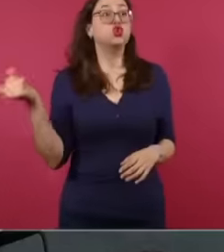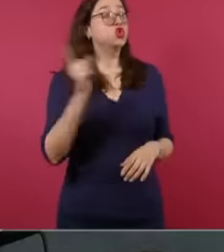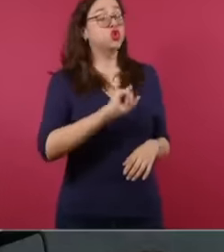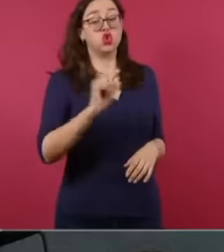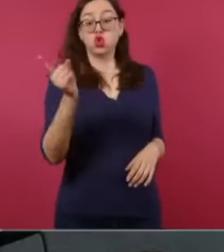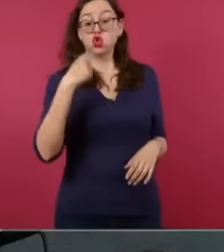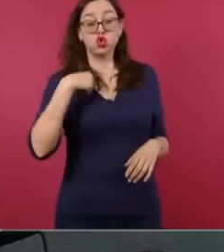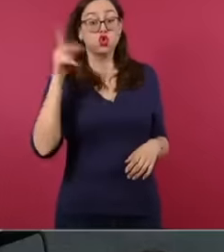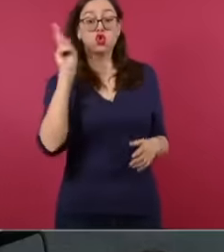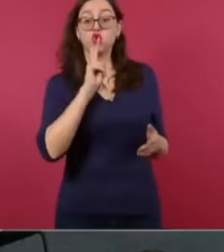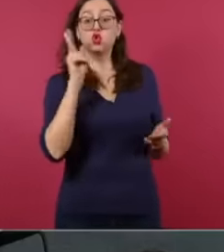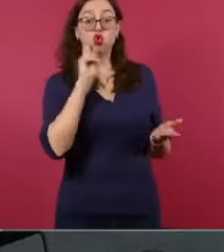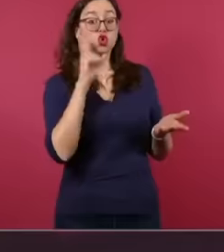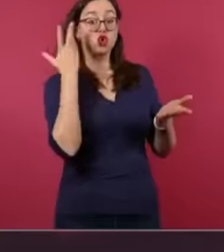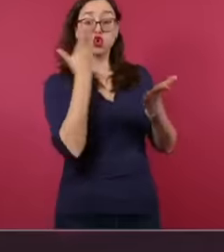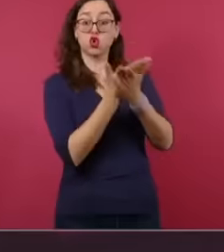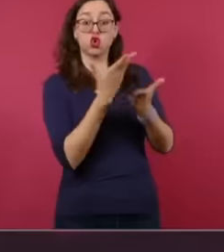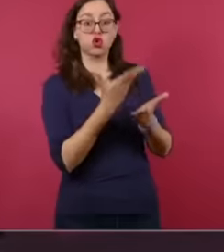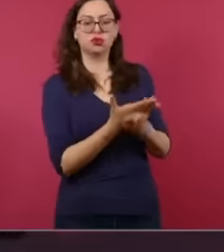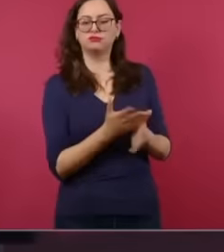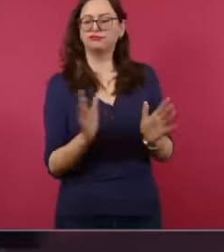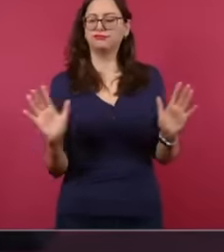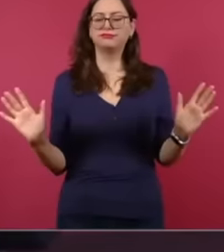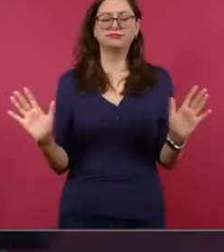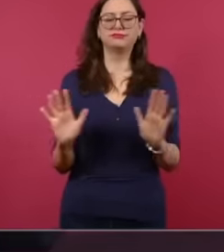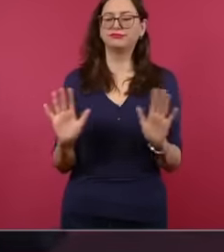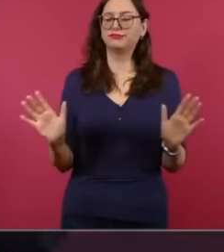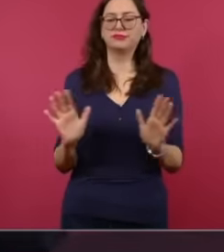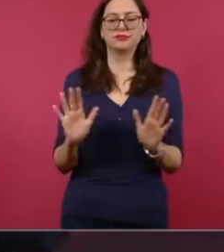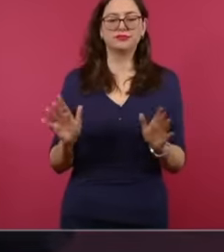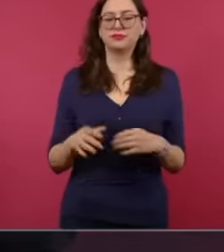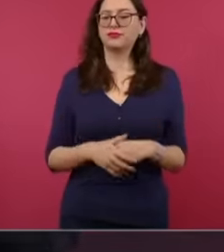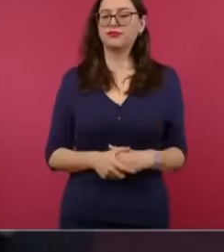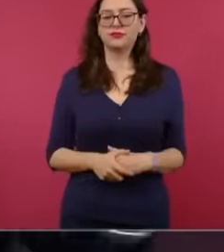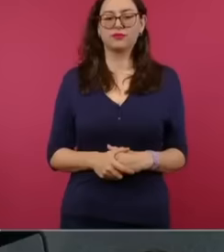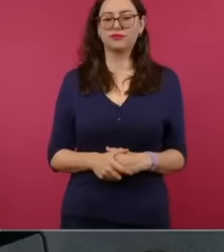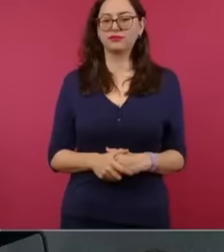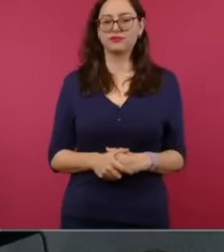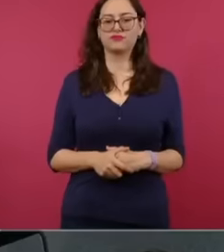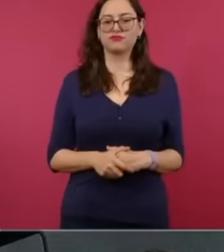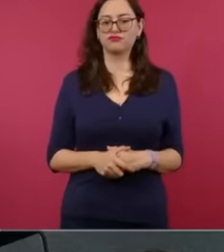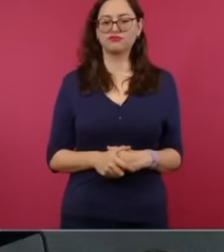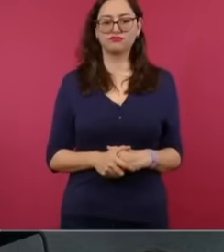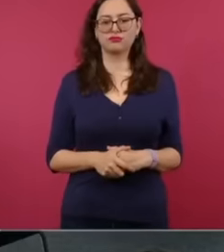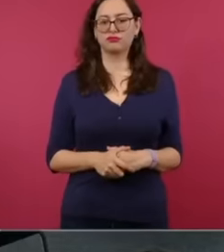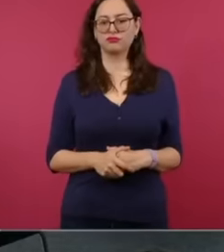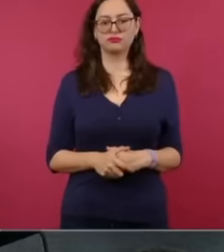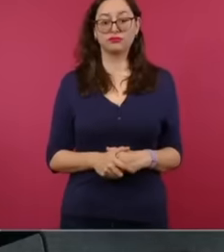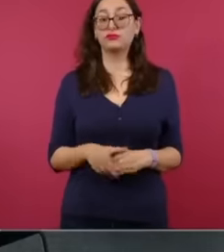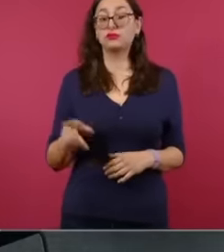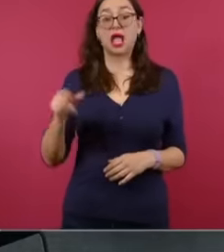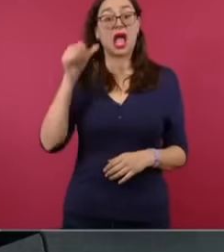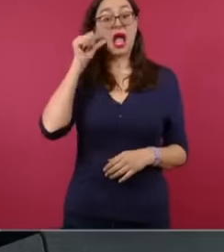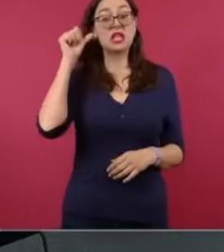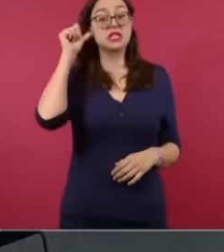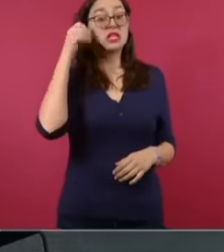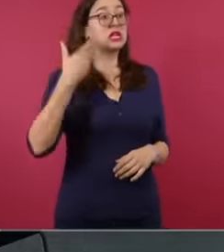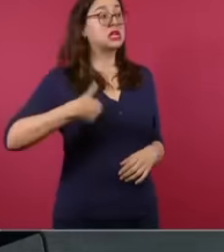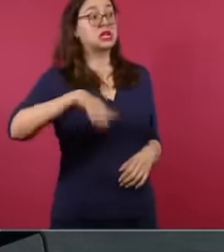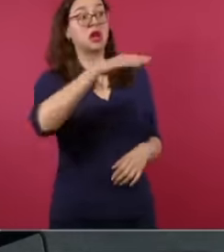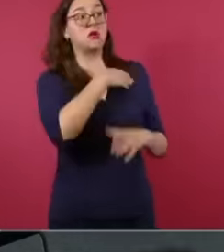Hay un reportaje. Por eso, pero no hablas. Claudia dice, igual. Estos son hechos, dijo eso, Claudia. Ya estos ayer son fue hechos. El